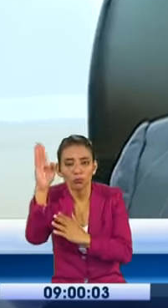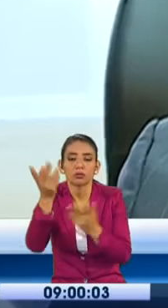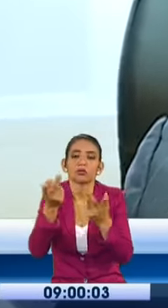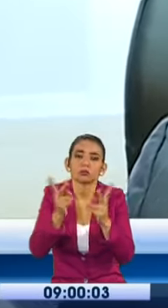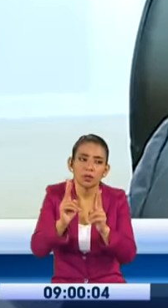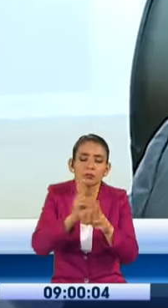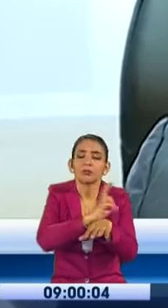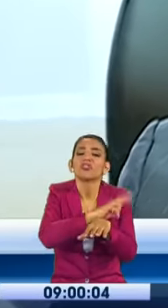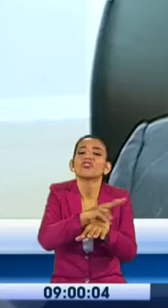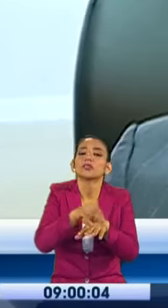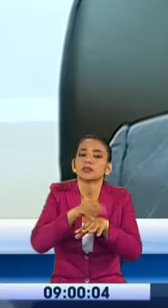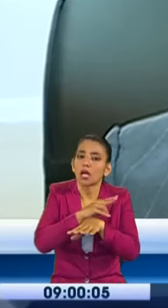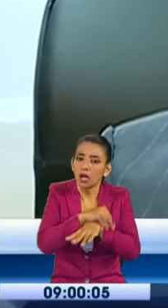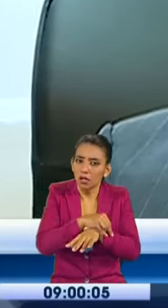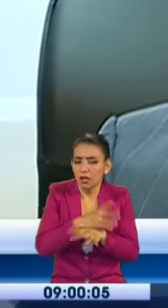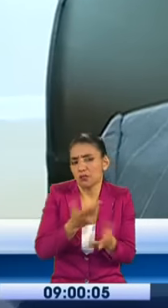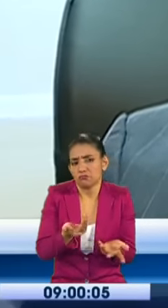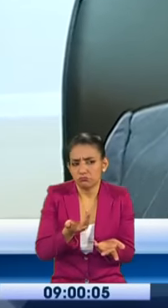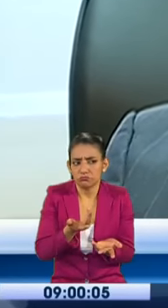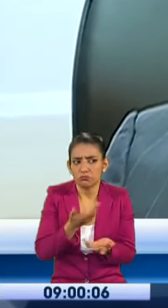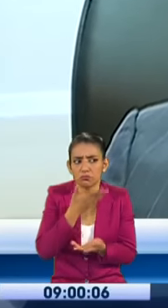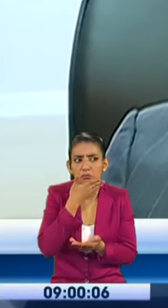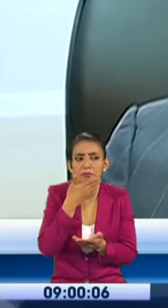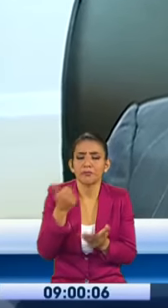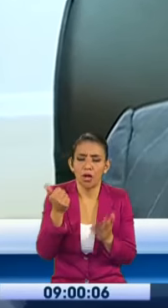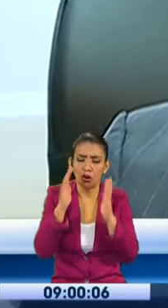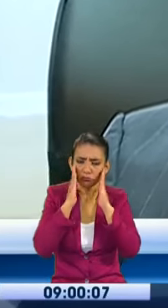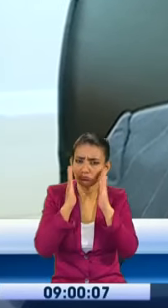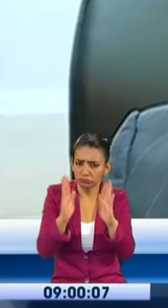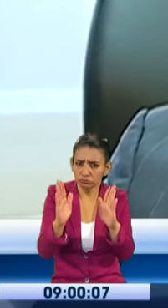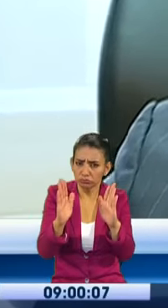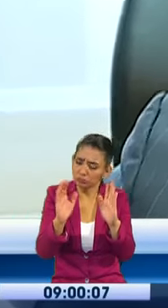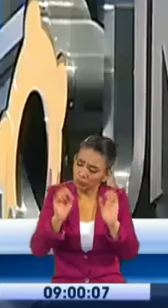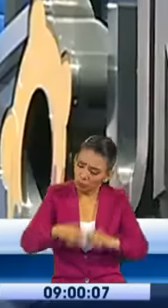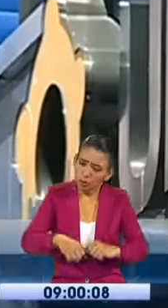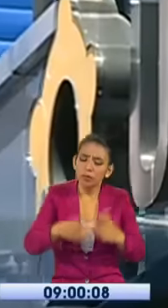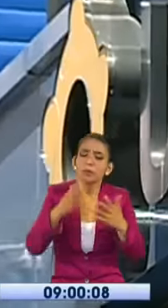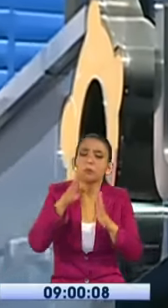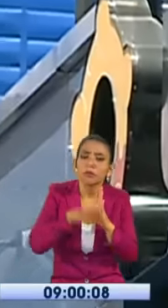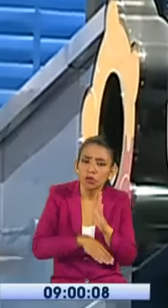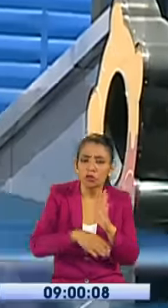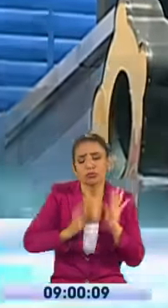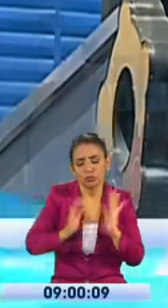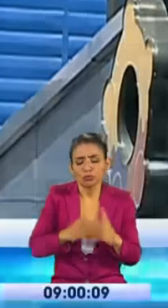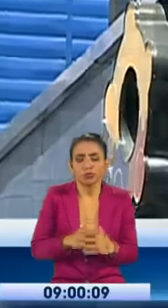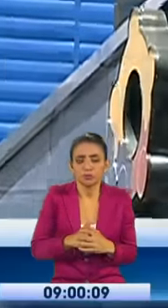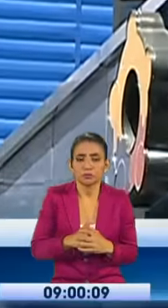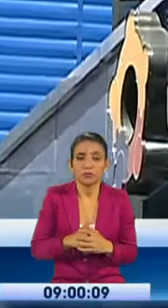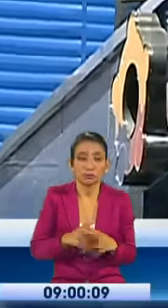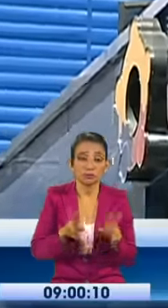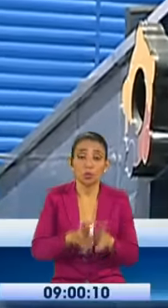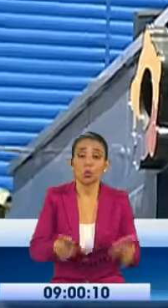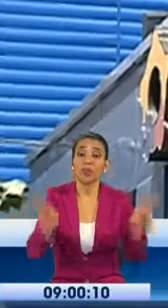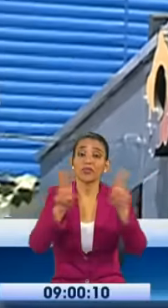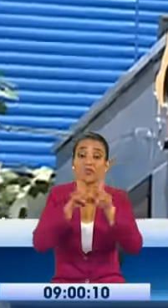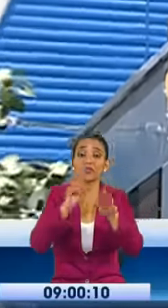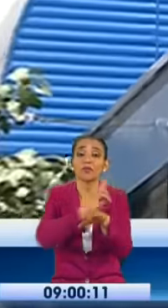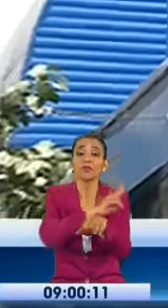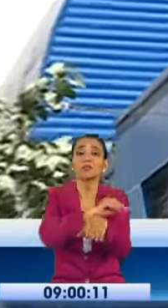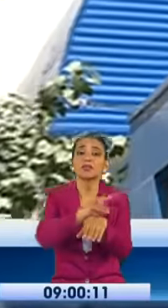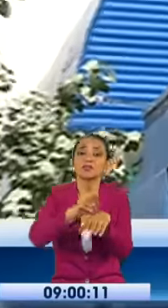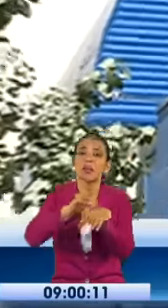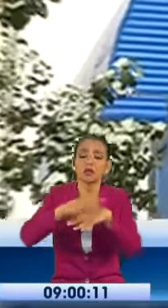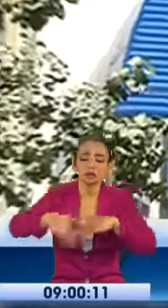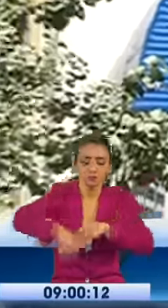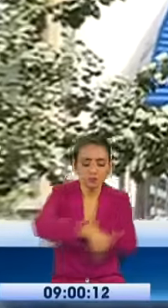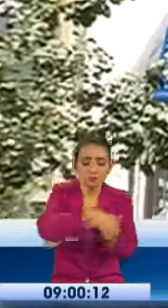con Fiscalía, para tratar de opacar estas situaciones. Tome usted en cuenta que la unidad de flagrancia de la Fiscalía, ubicada en